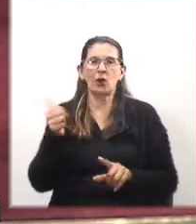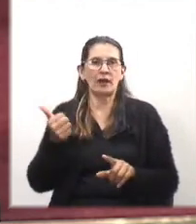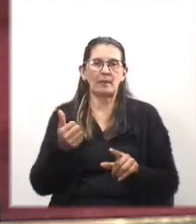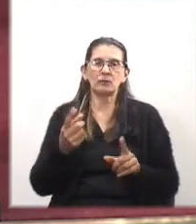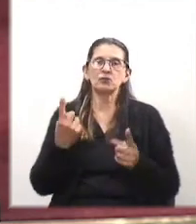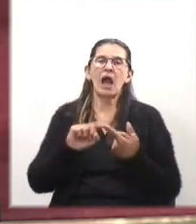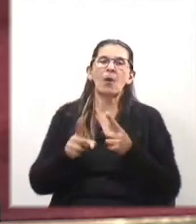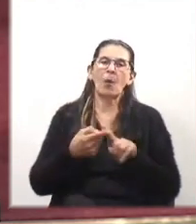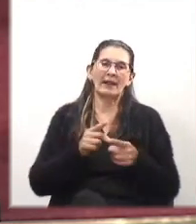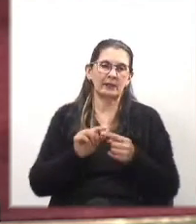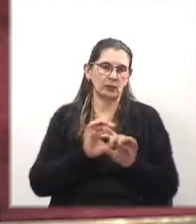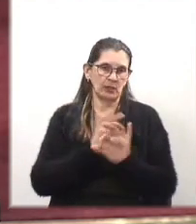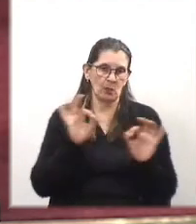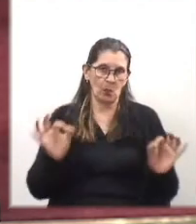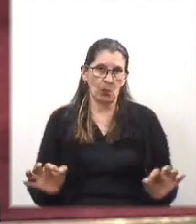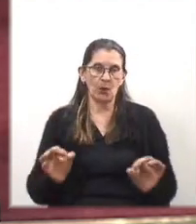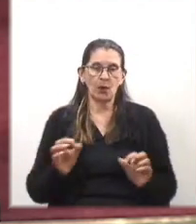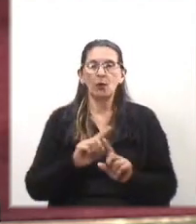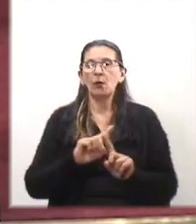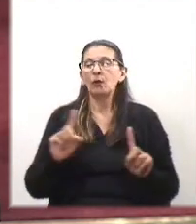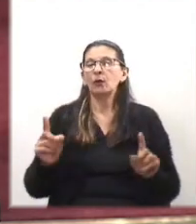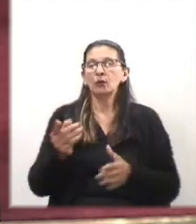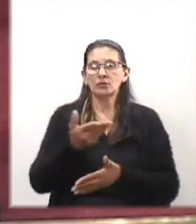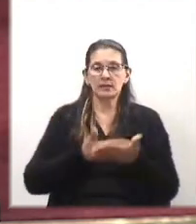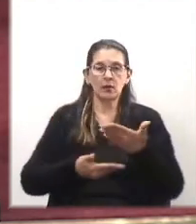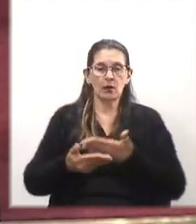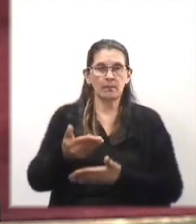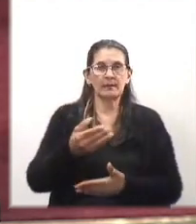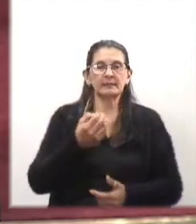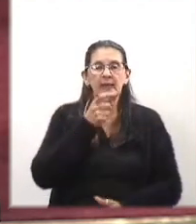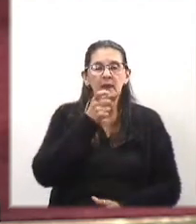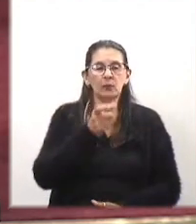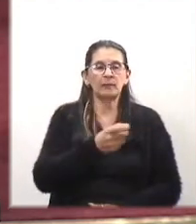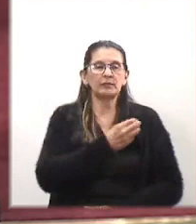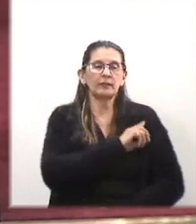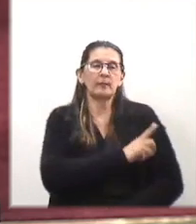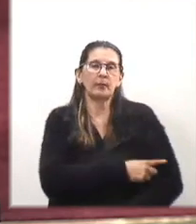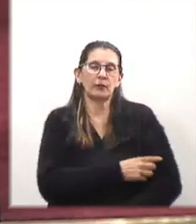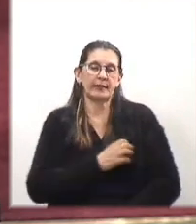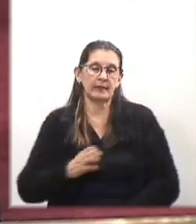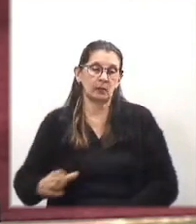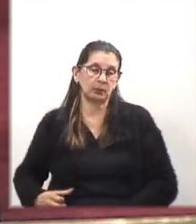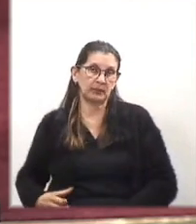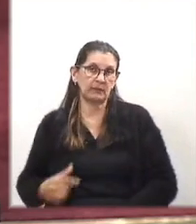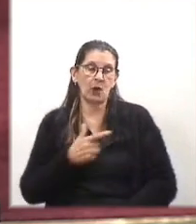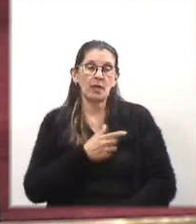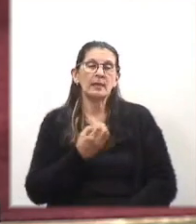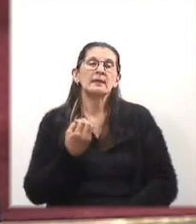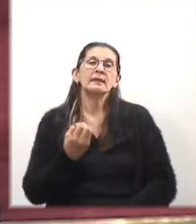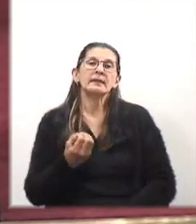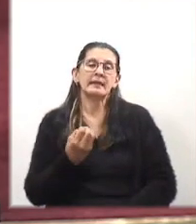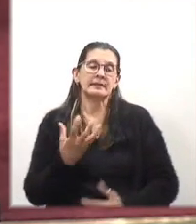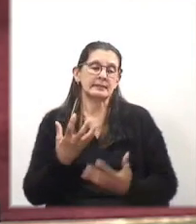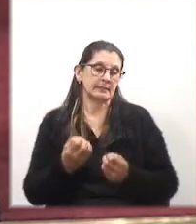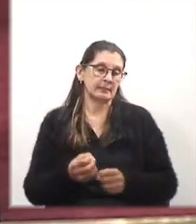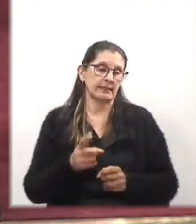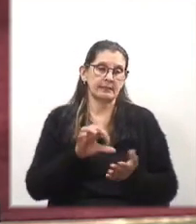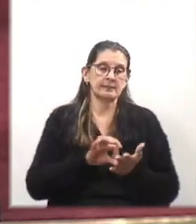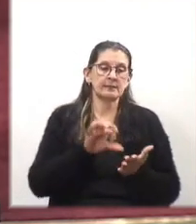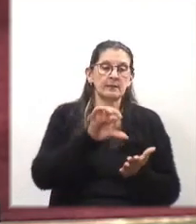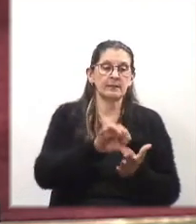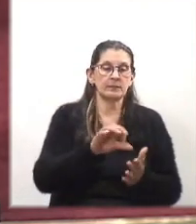acuerdo. No se comparte el argumento del Poder Ejecutivo por cuanto únicamente quienes requieren el